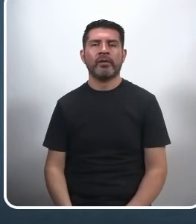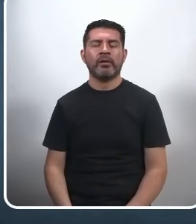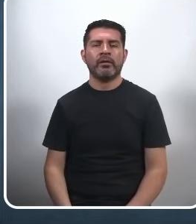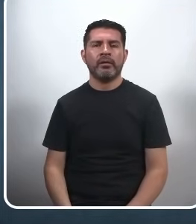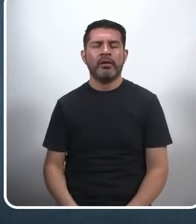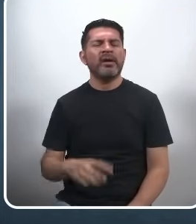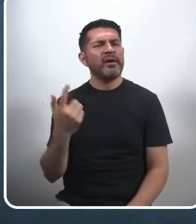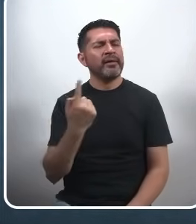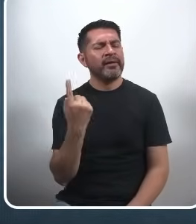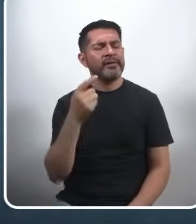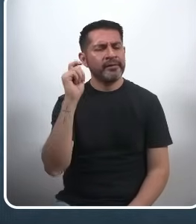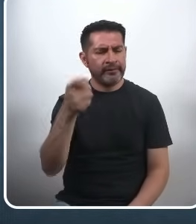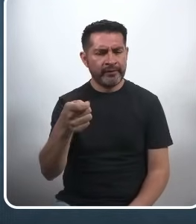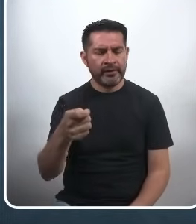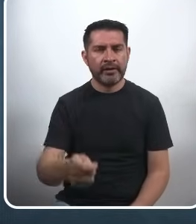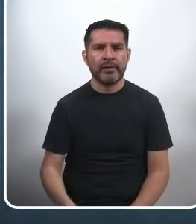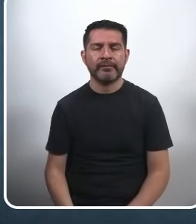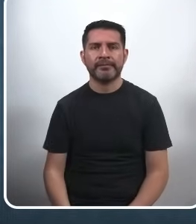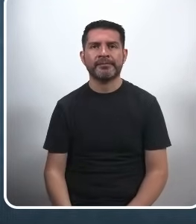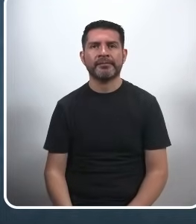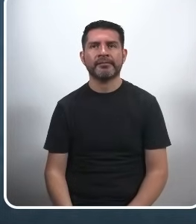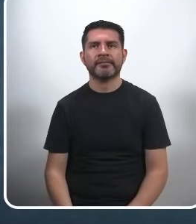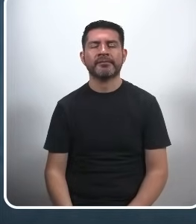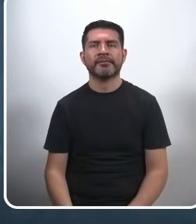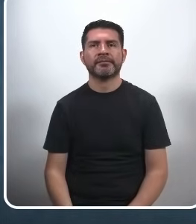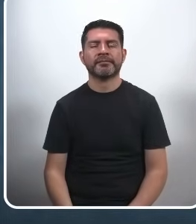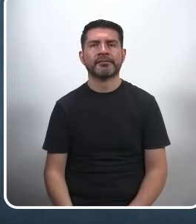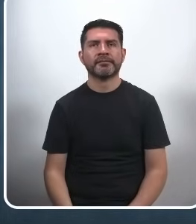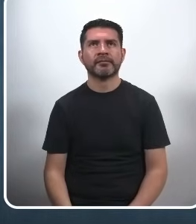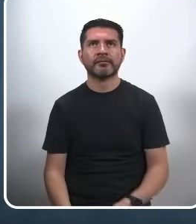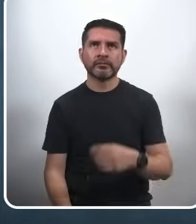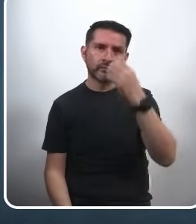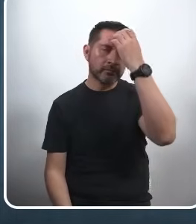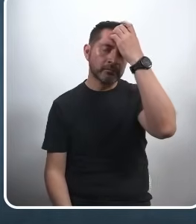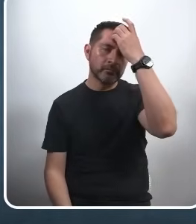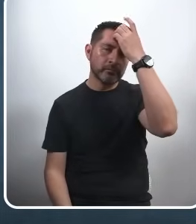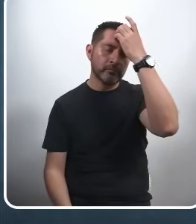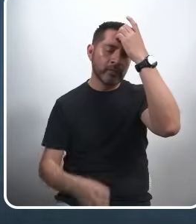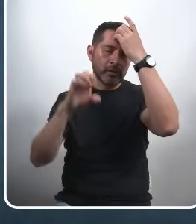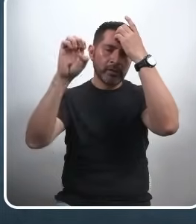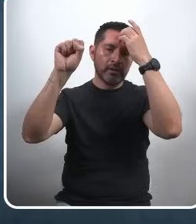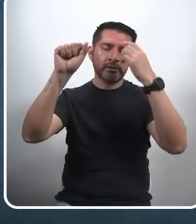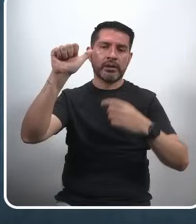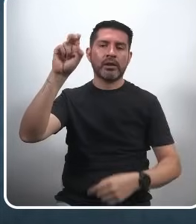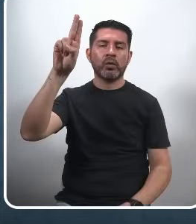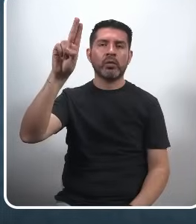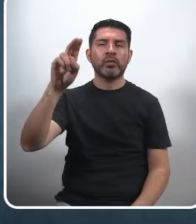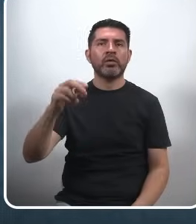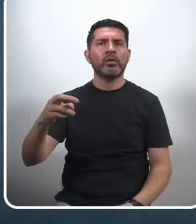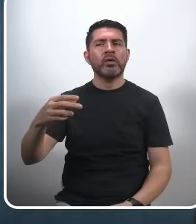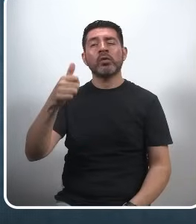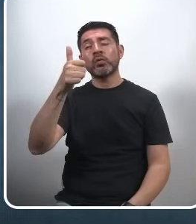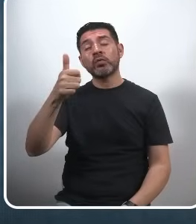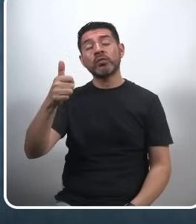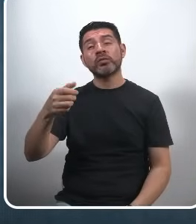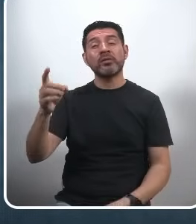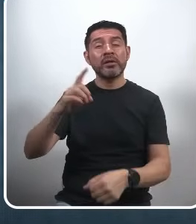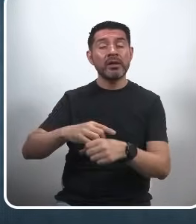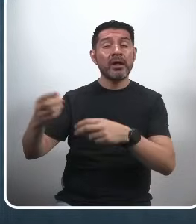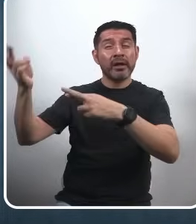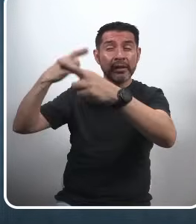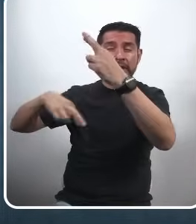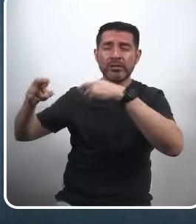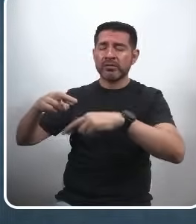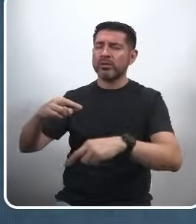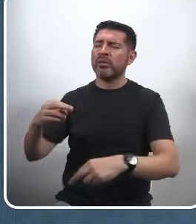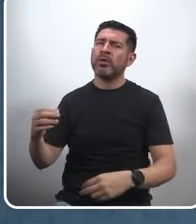hermano mayor de Jacob, hijos de Isaac. Y Esaú, ¿verdad? Un día regresó con mucha hambre y su hermano Jacob